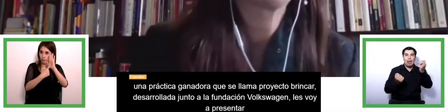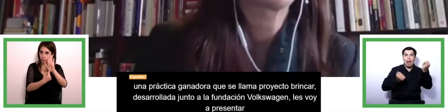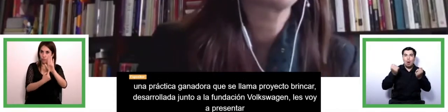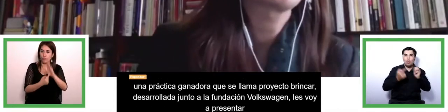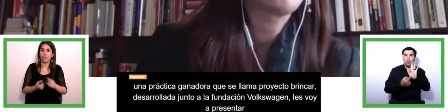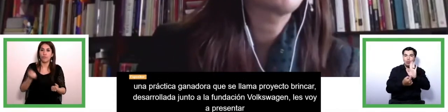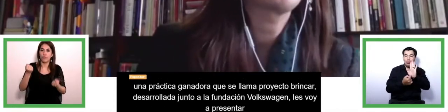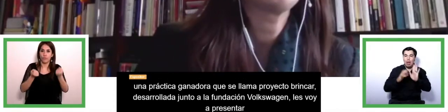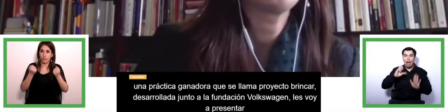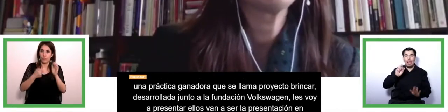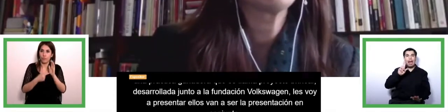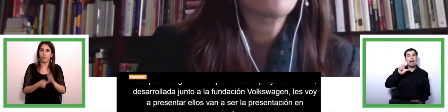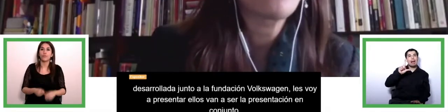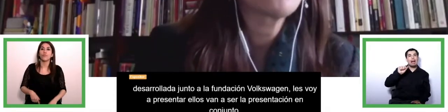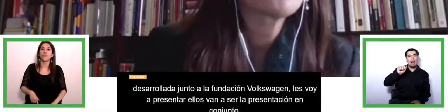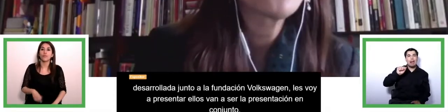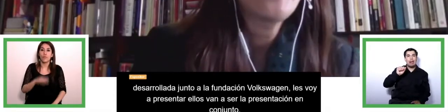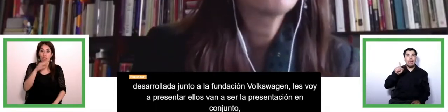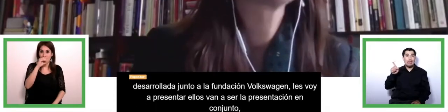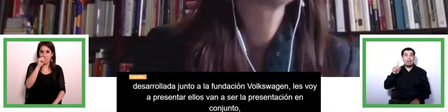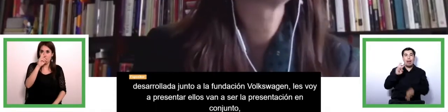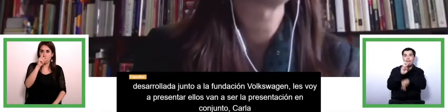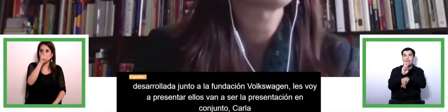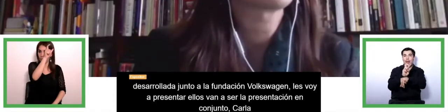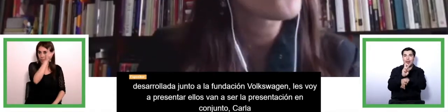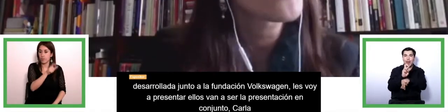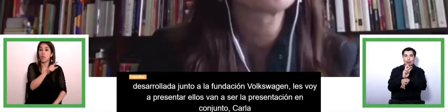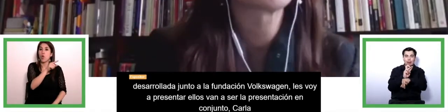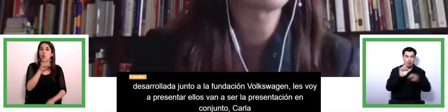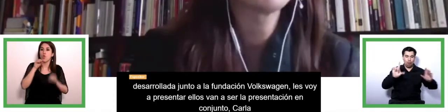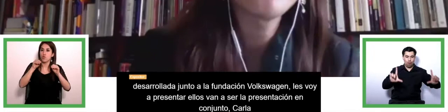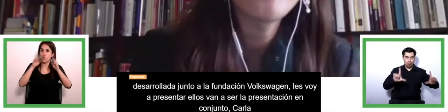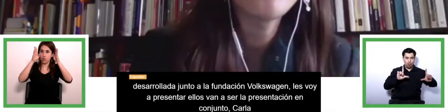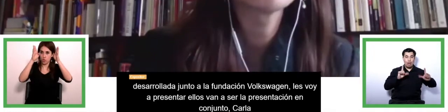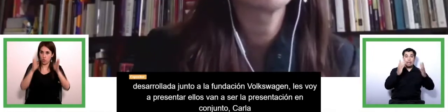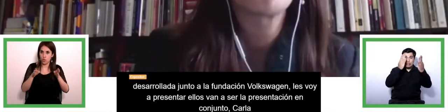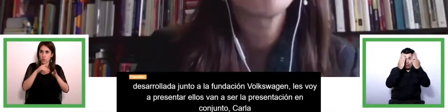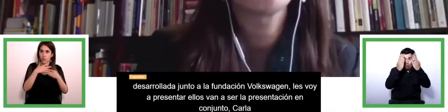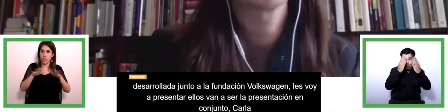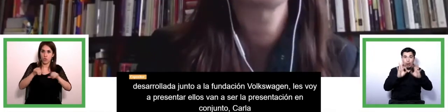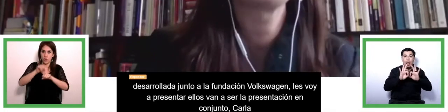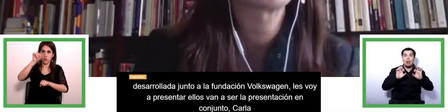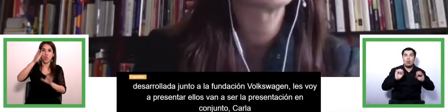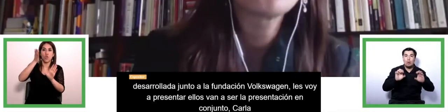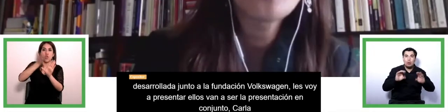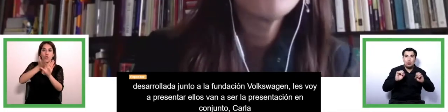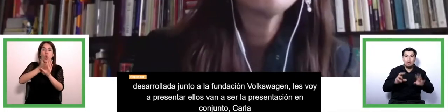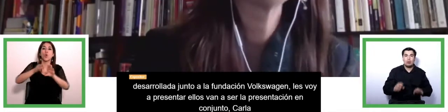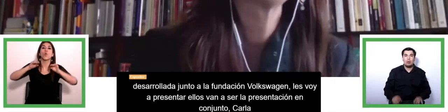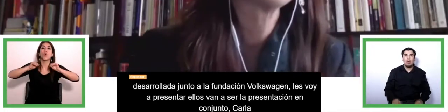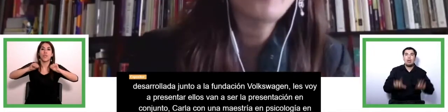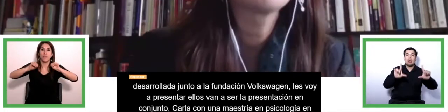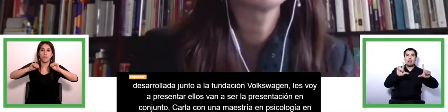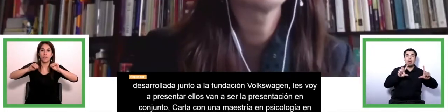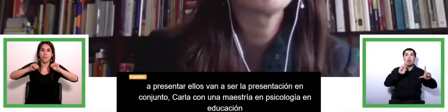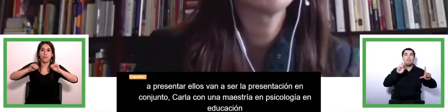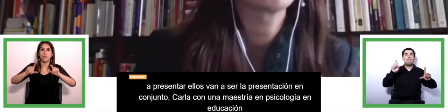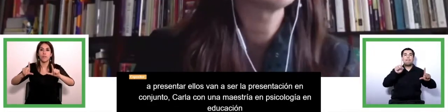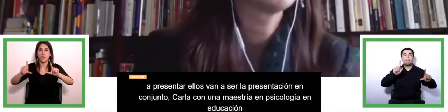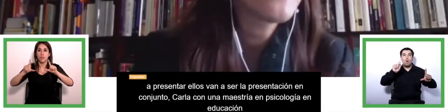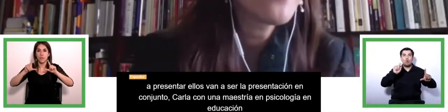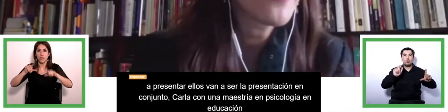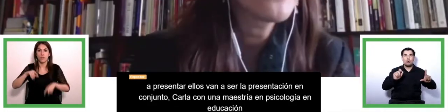conjunto. Carla Mauch es pedagoga con una maestría en psicología de la educación y posgrado